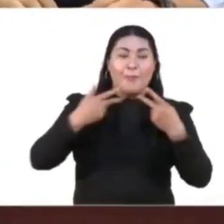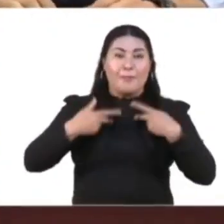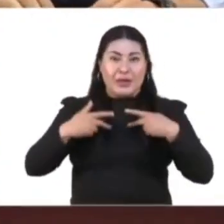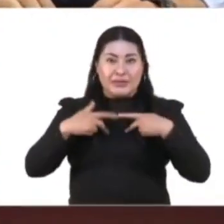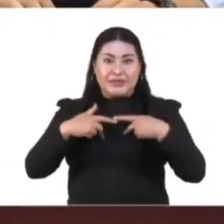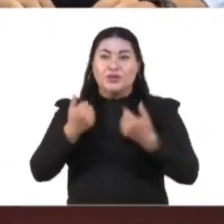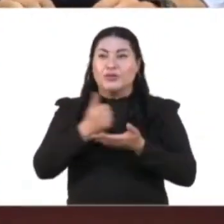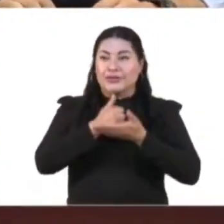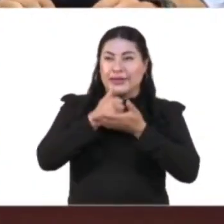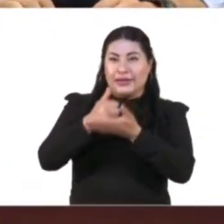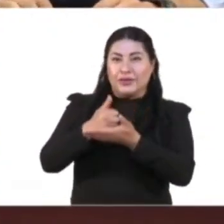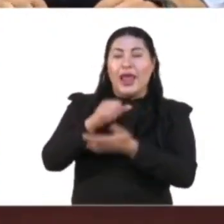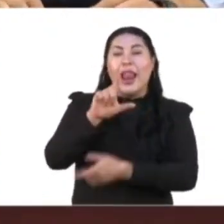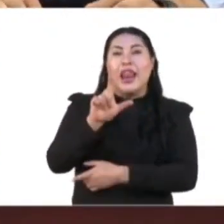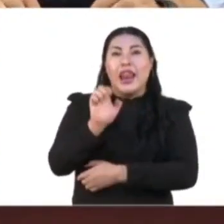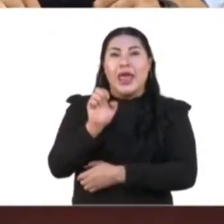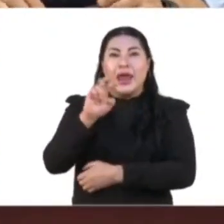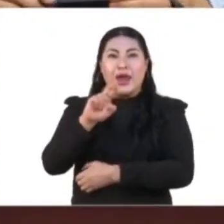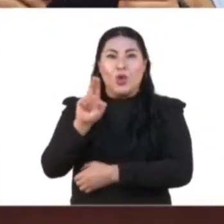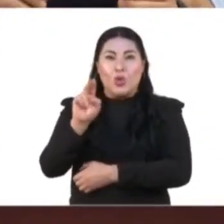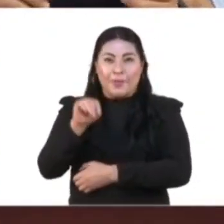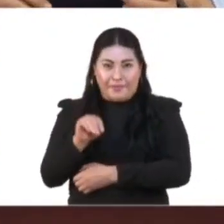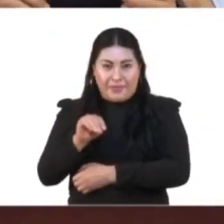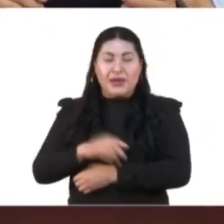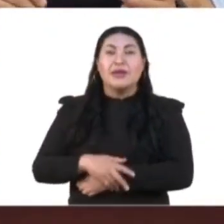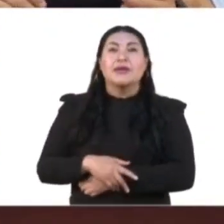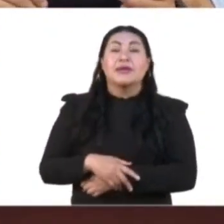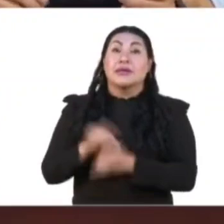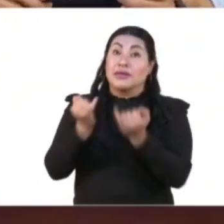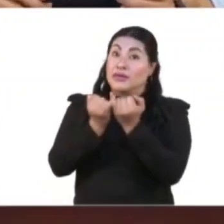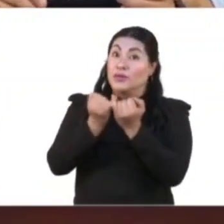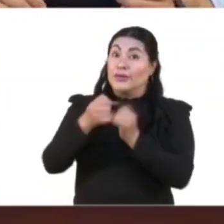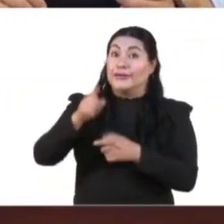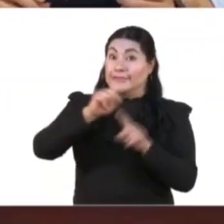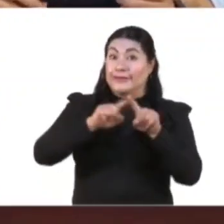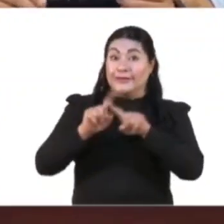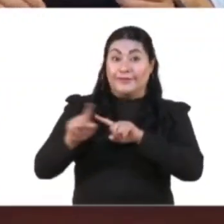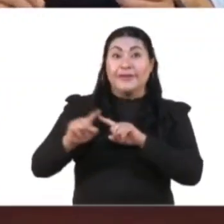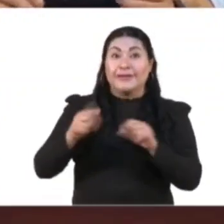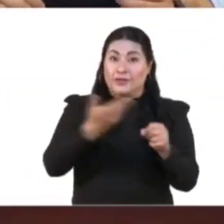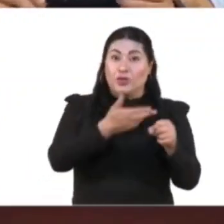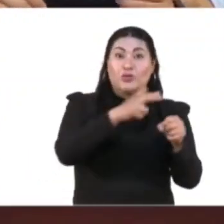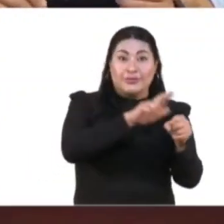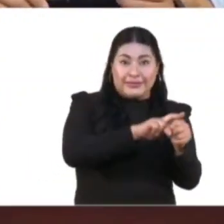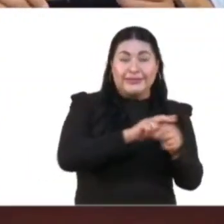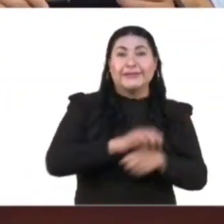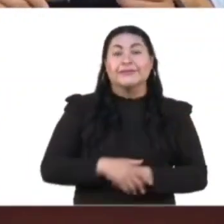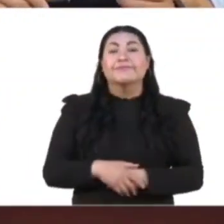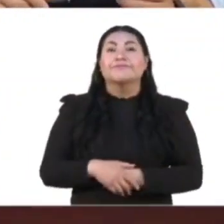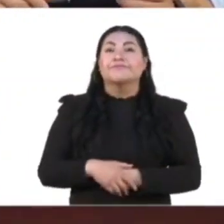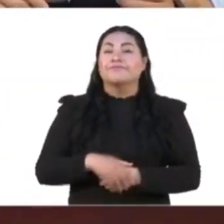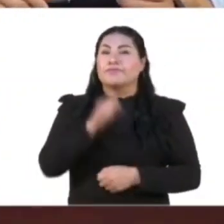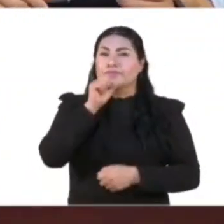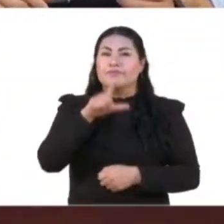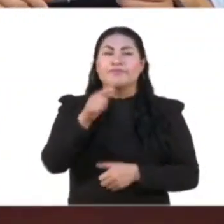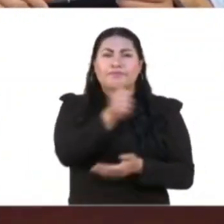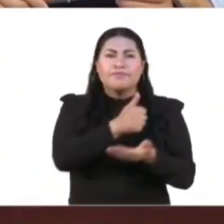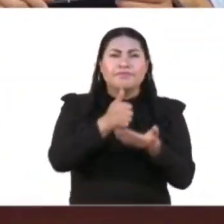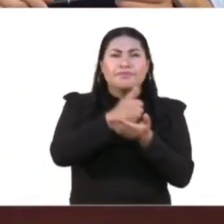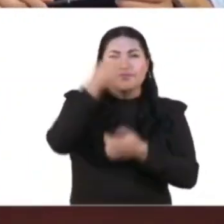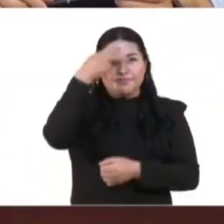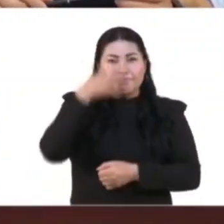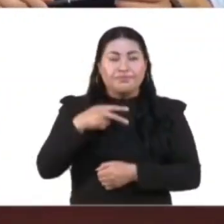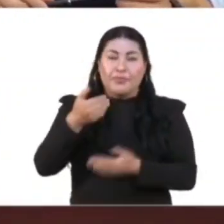rescatistas del ERUM y de las distintas unidades médicas. En la Ciudad de México,